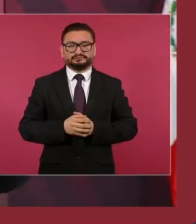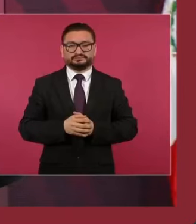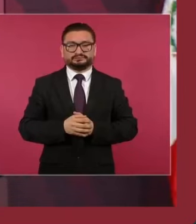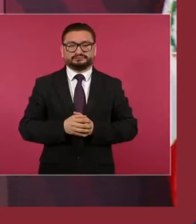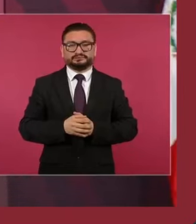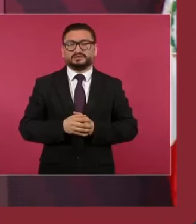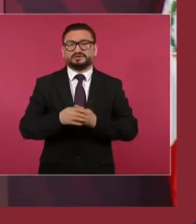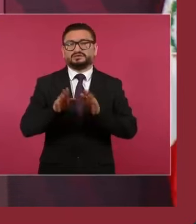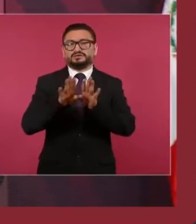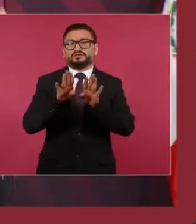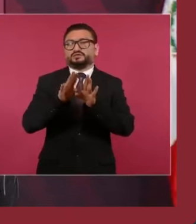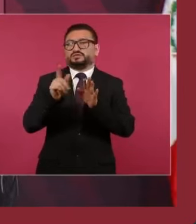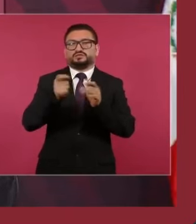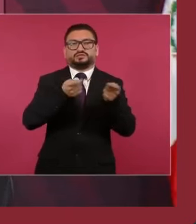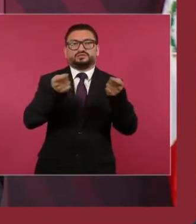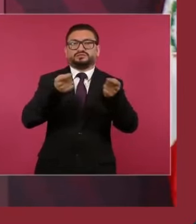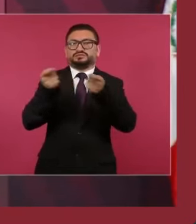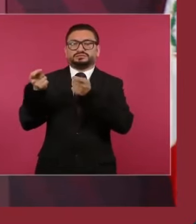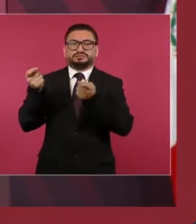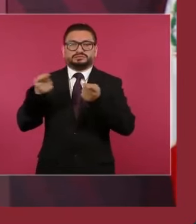Entonces, ¿cuándo va a haber control de armas?